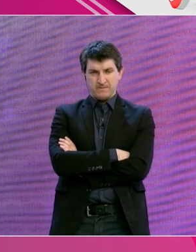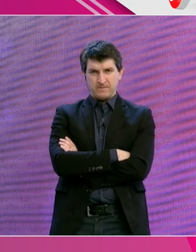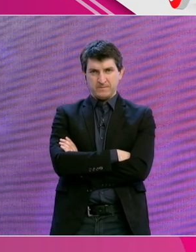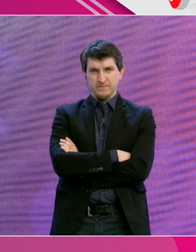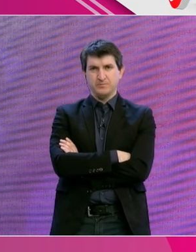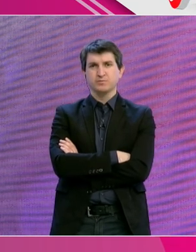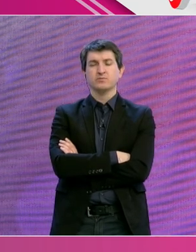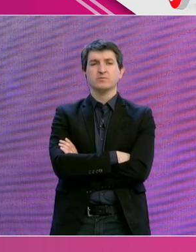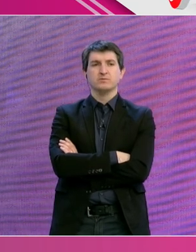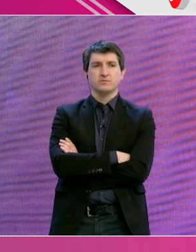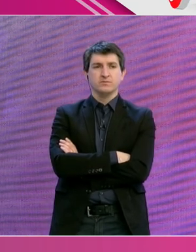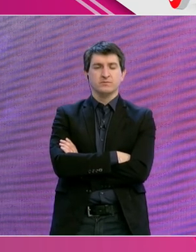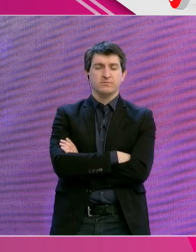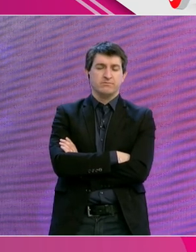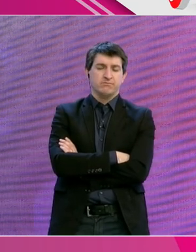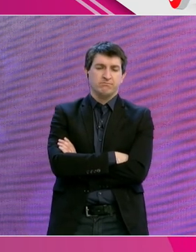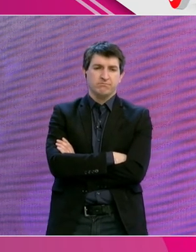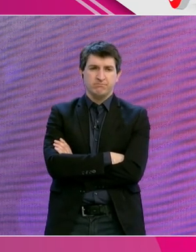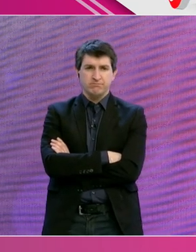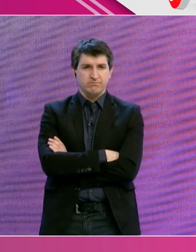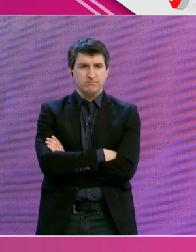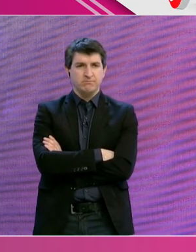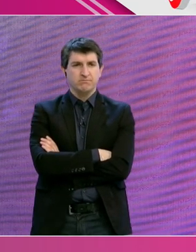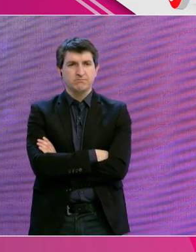ejemplo, la reforma de la Constitución, ¿no?